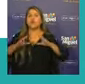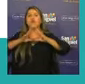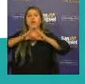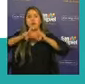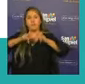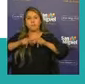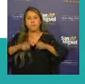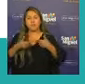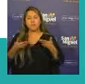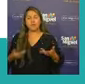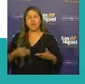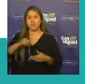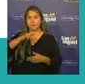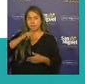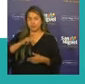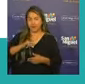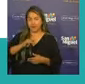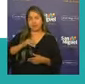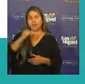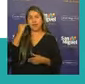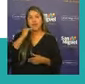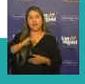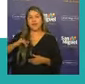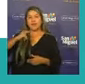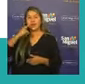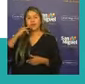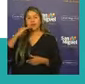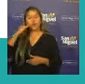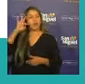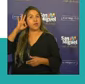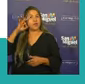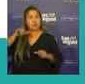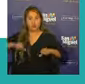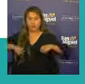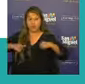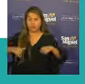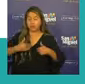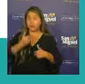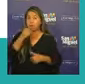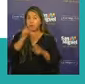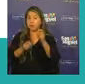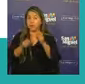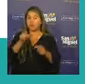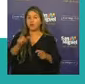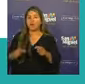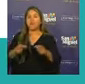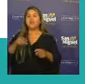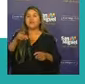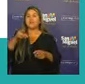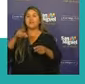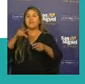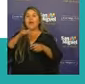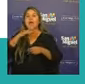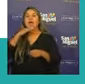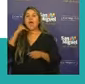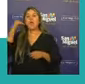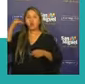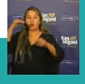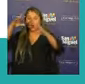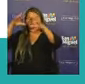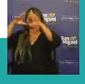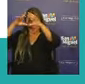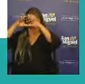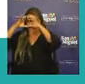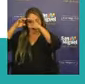familias de madres, de niñas, niños y adolescentes y adultos también, neurodivergentes y en su principal